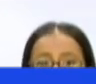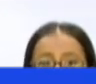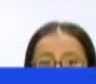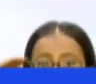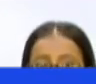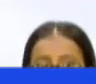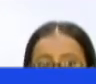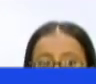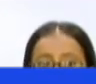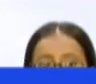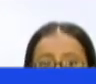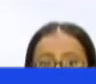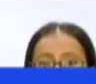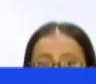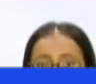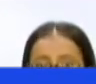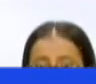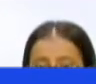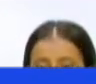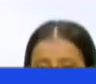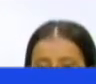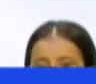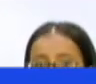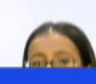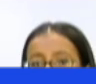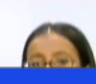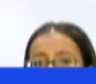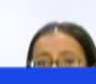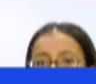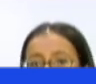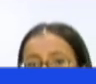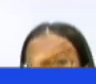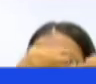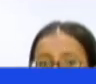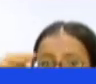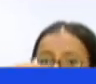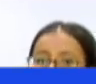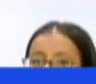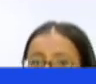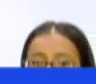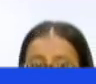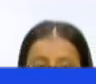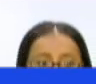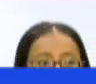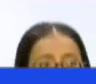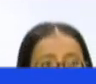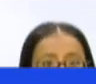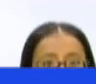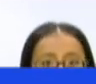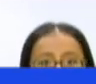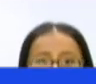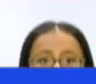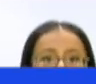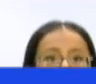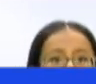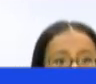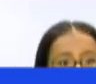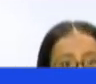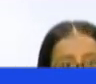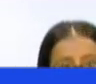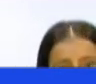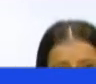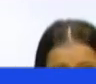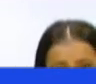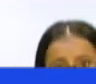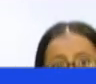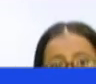$250,000 del cartel de los Cachiros a cambio de ayudar a Carlos, alias el